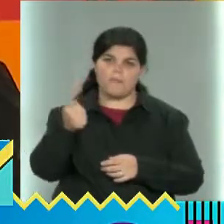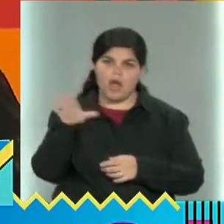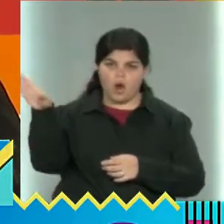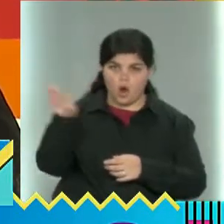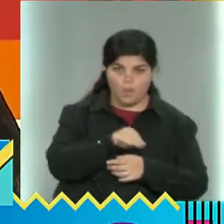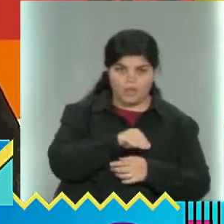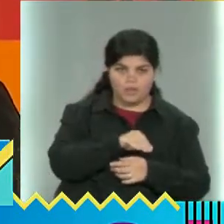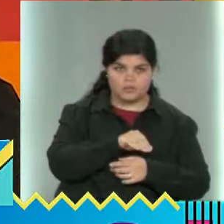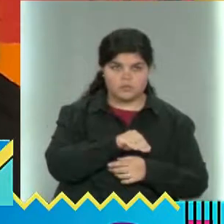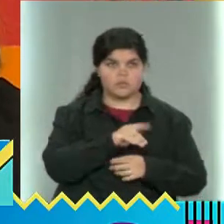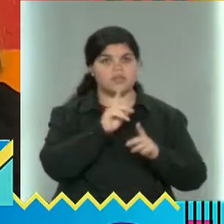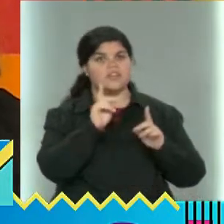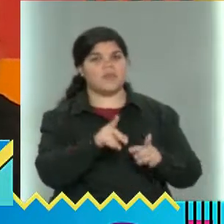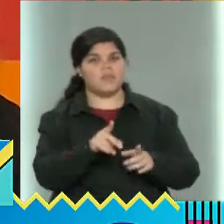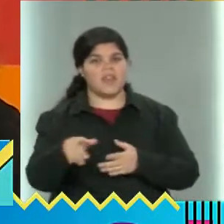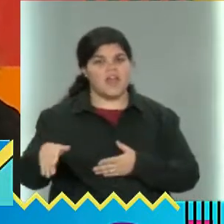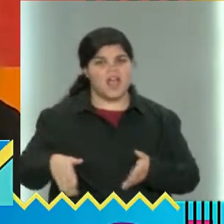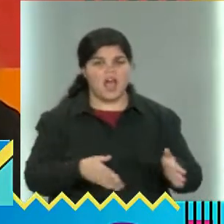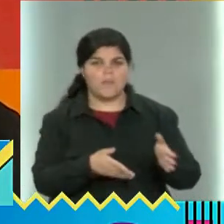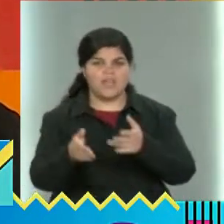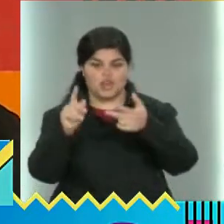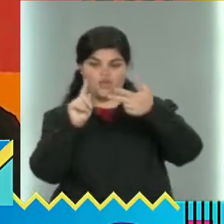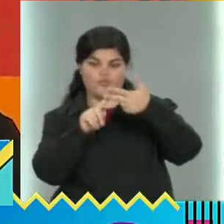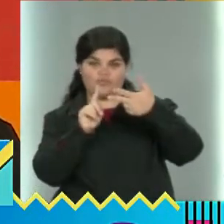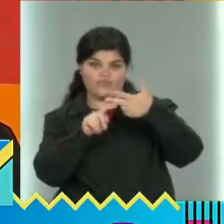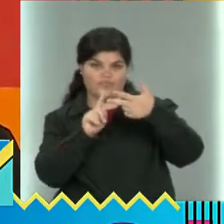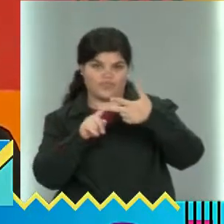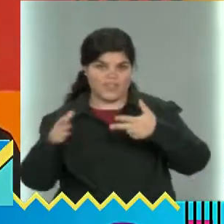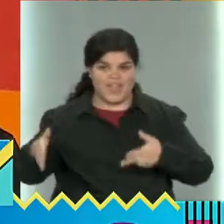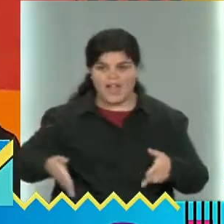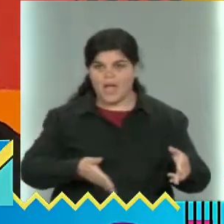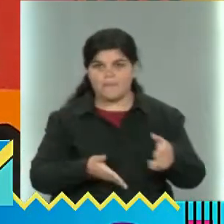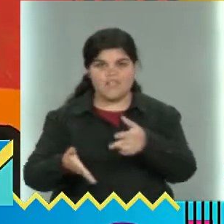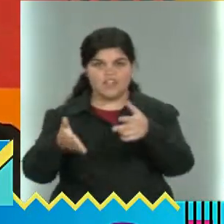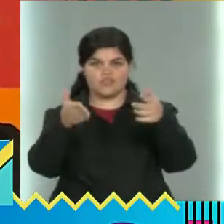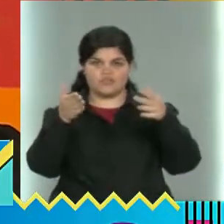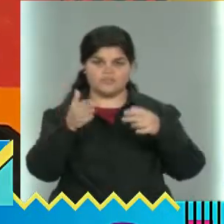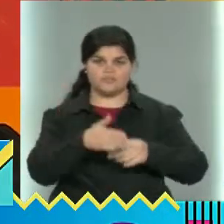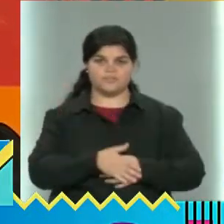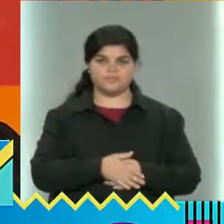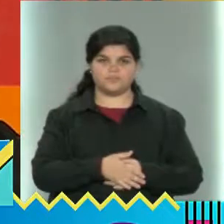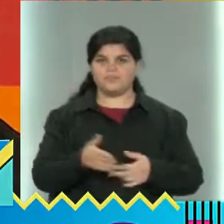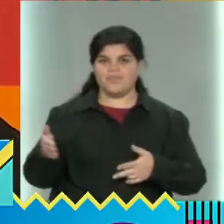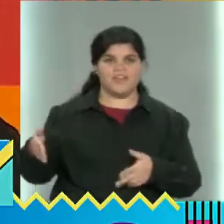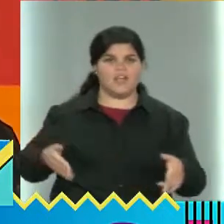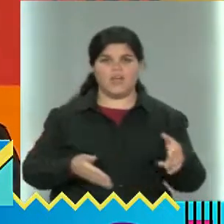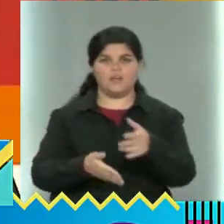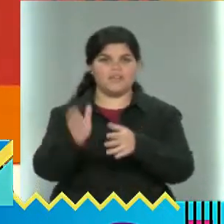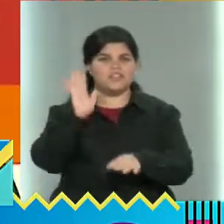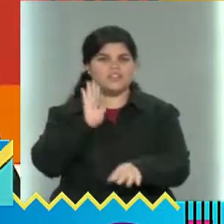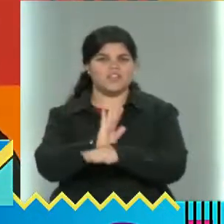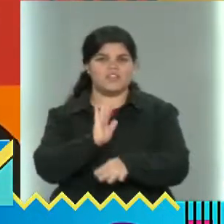el otro de los símbolos. El camino. El camino es un símbolo muy antiguo en la literatura. Desde